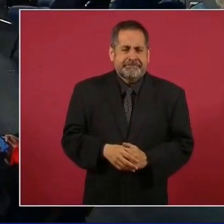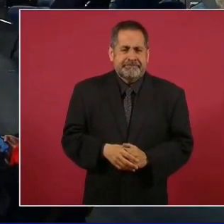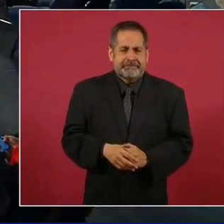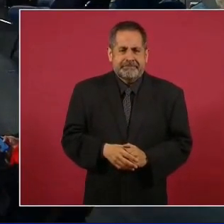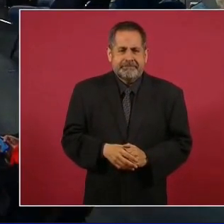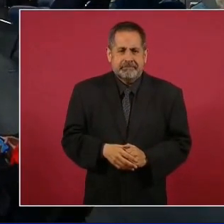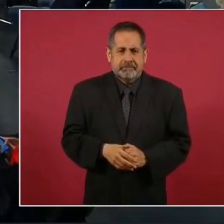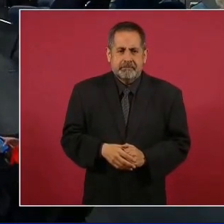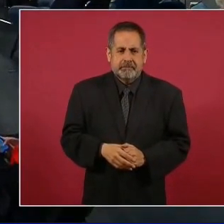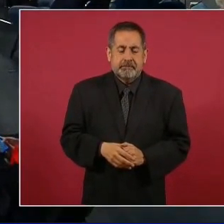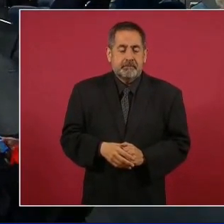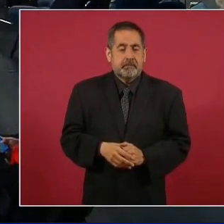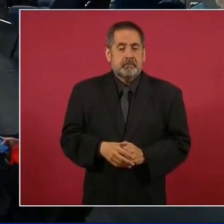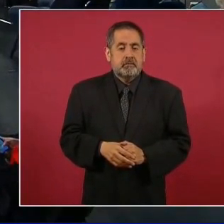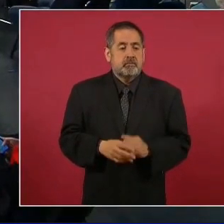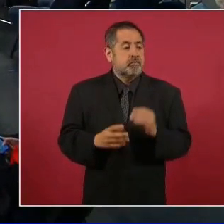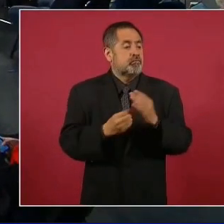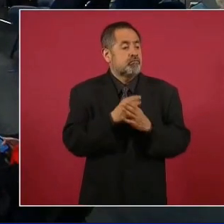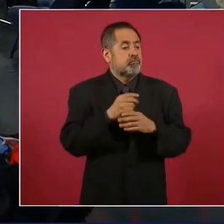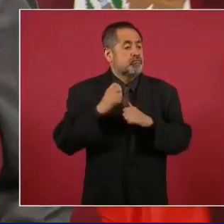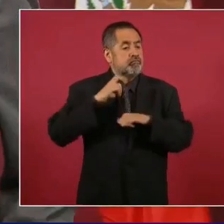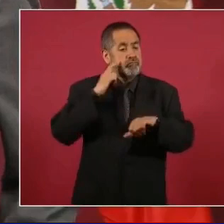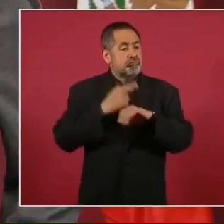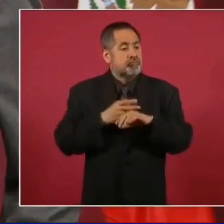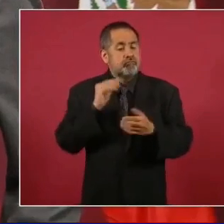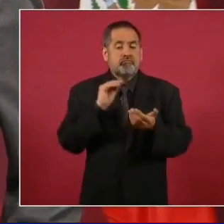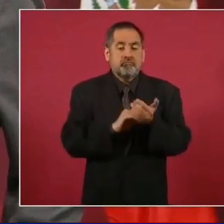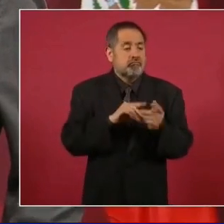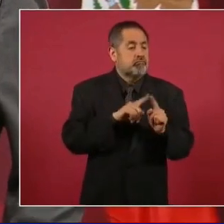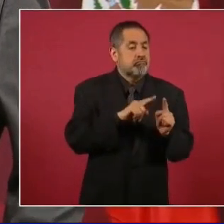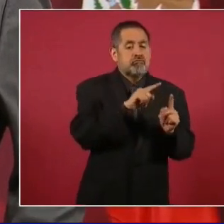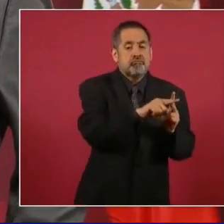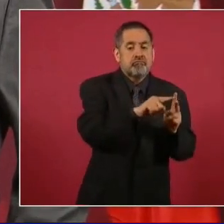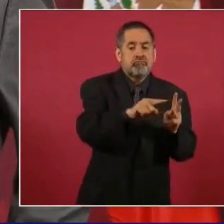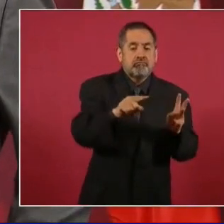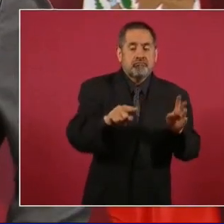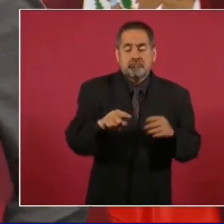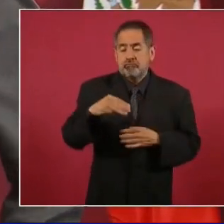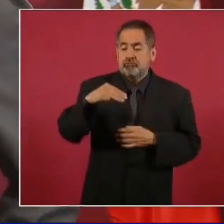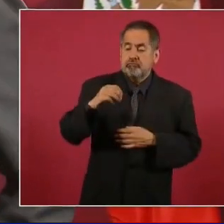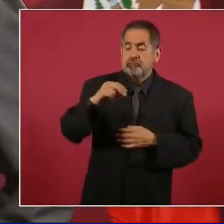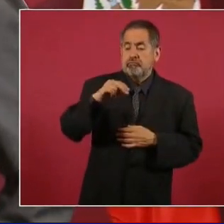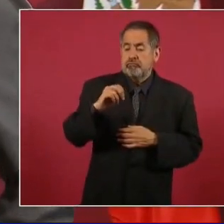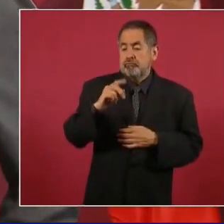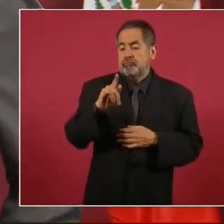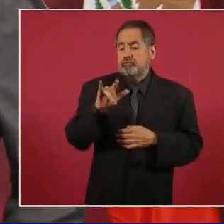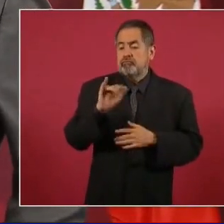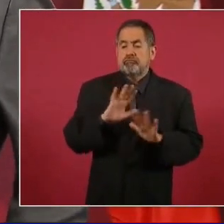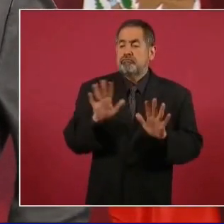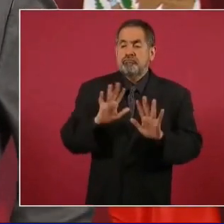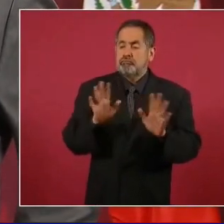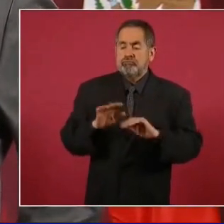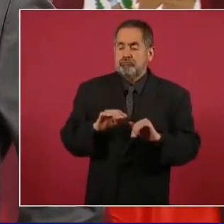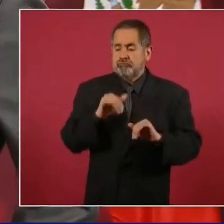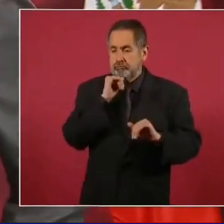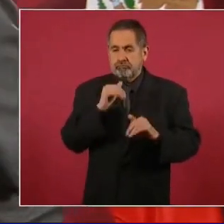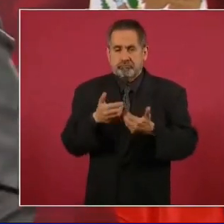Y se crearon los organismos para que no hubiese monopolios o,